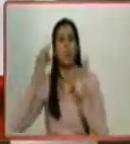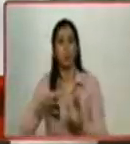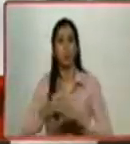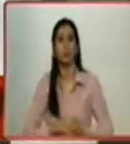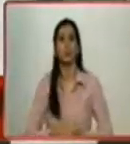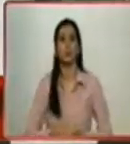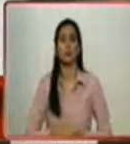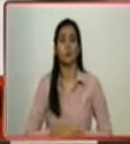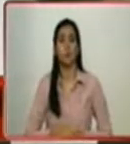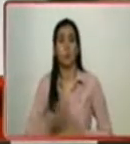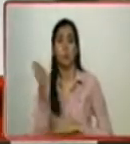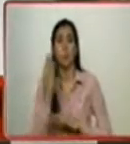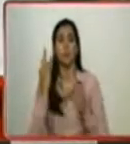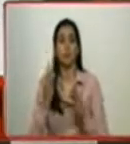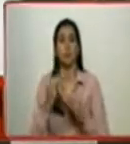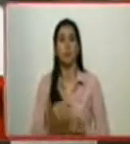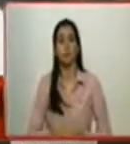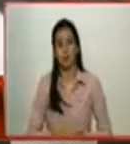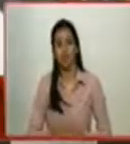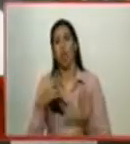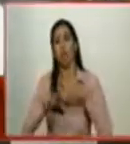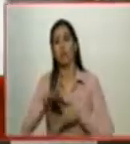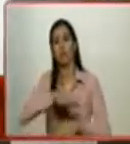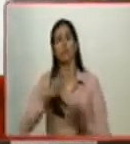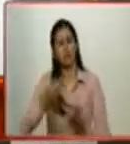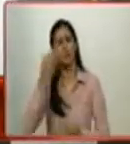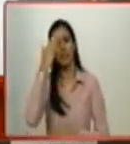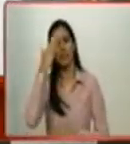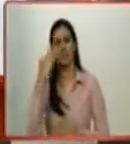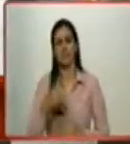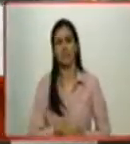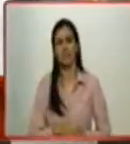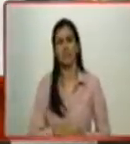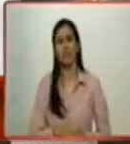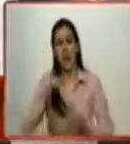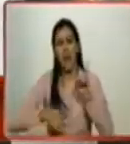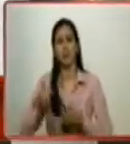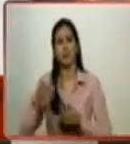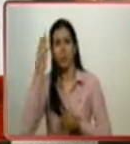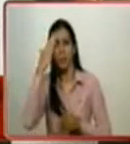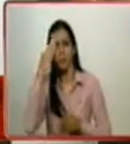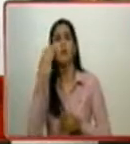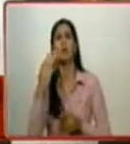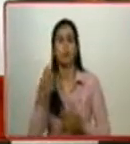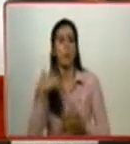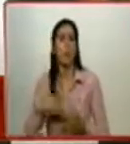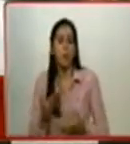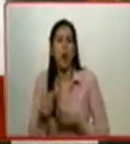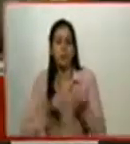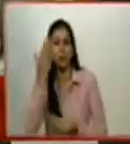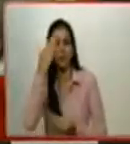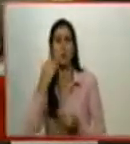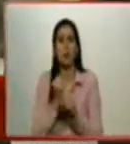Dios quisiera que fueran los 12 circuitos, pero sabemos las dificultades que tenemos también y sabemos las ventajas que tenemos también. Vamos a trabajar